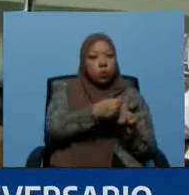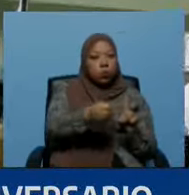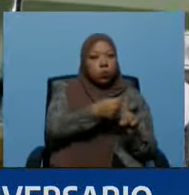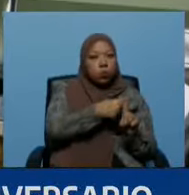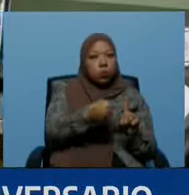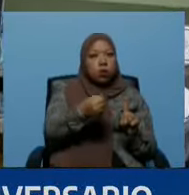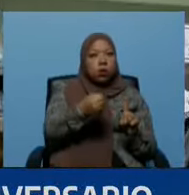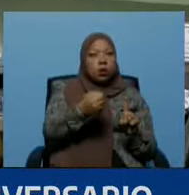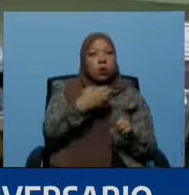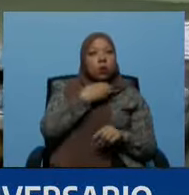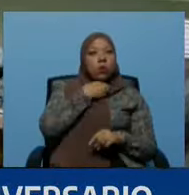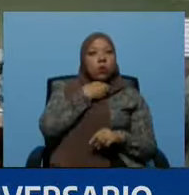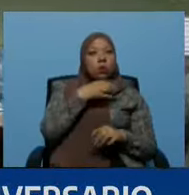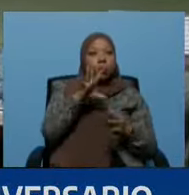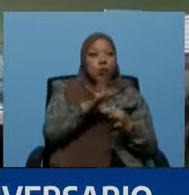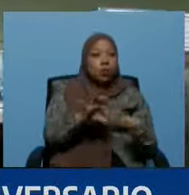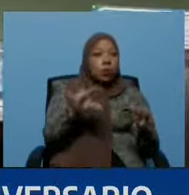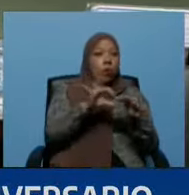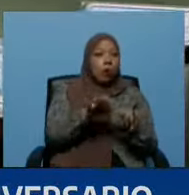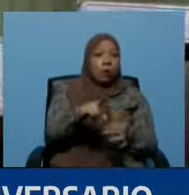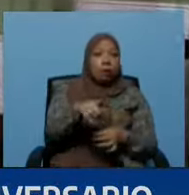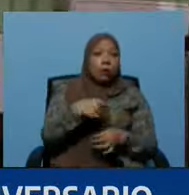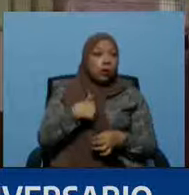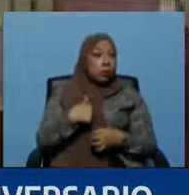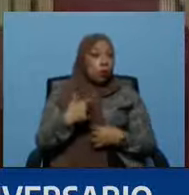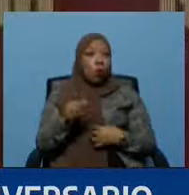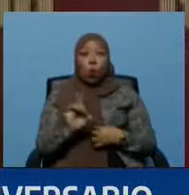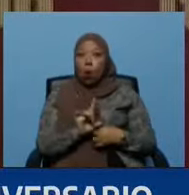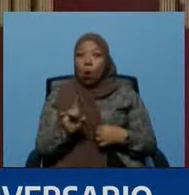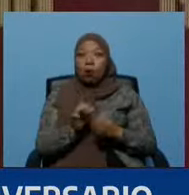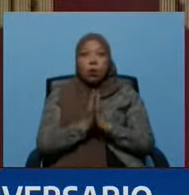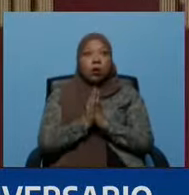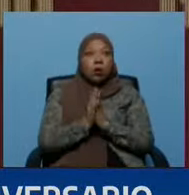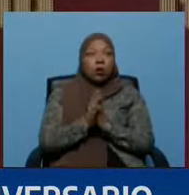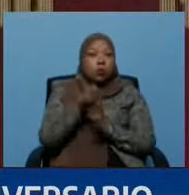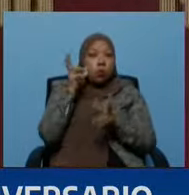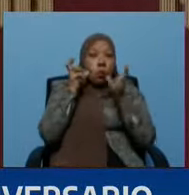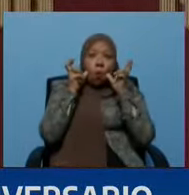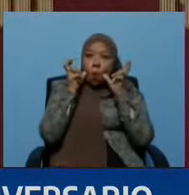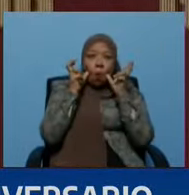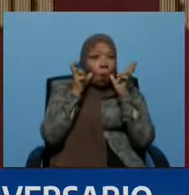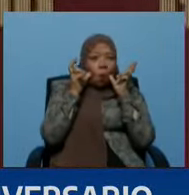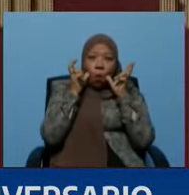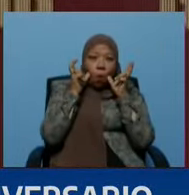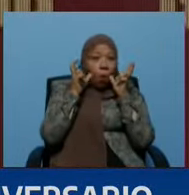Ese cura una vez me iba a contar, le dije, no me cuentes eso. No, no, déjame quieto como yo estoy.